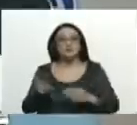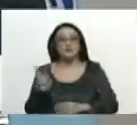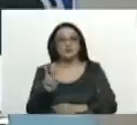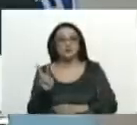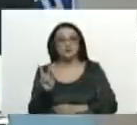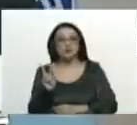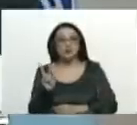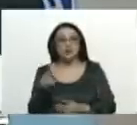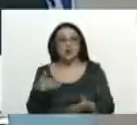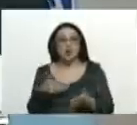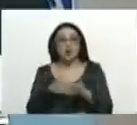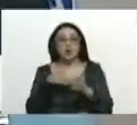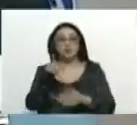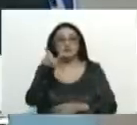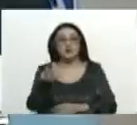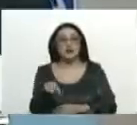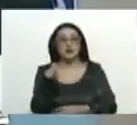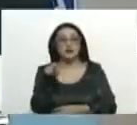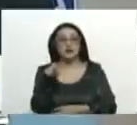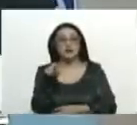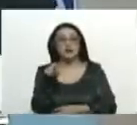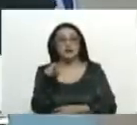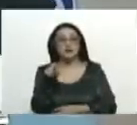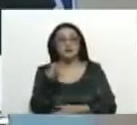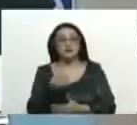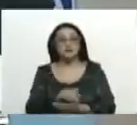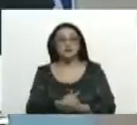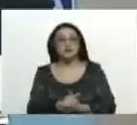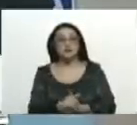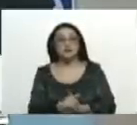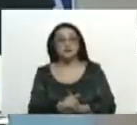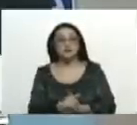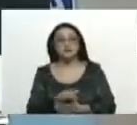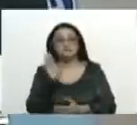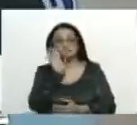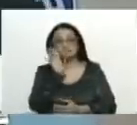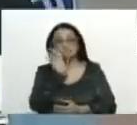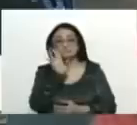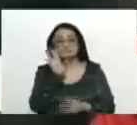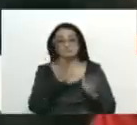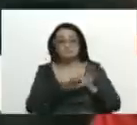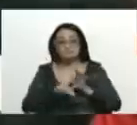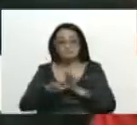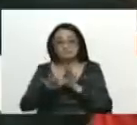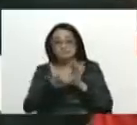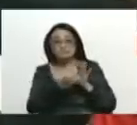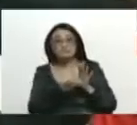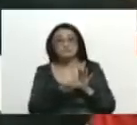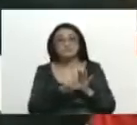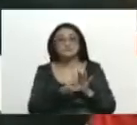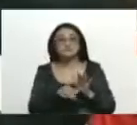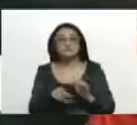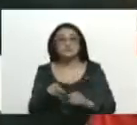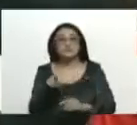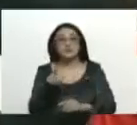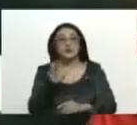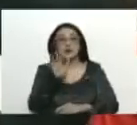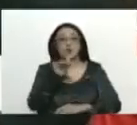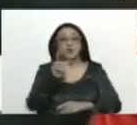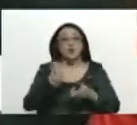contra estos sujetos Que investigó en algún momento alguna